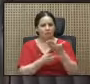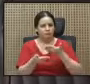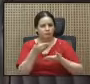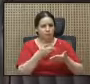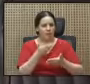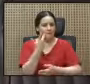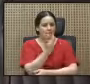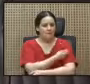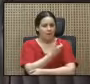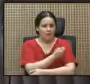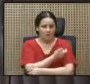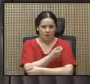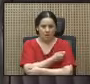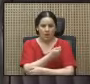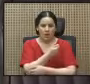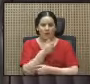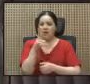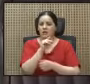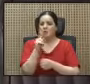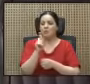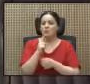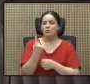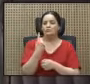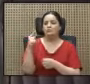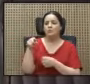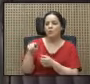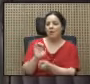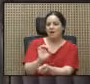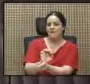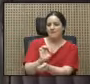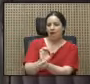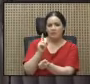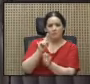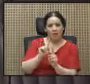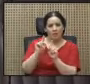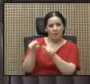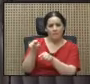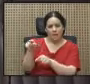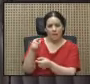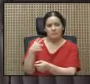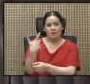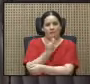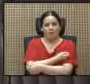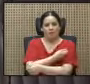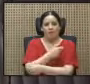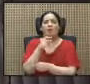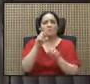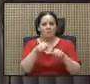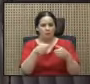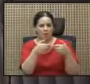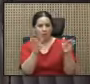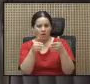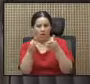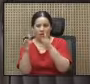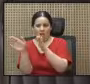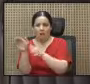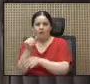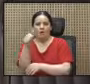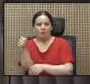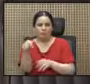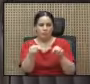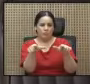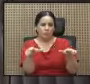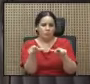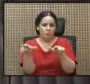someter a las personas a los EBAIS para que vayan a vacunarse. Podrían habilitarse otros espacios donde pueda ser